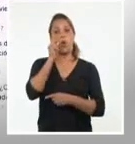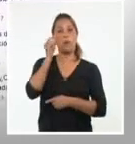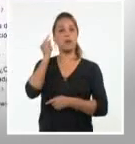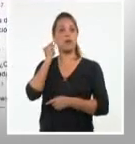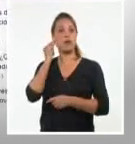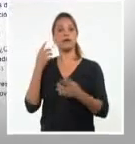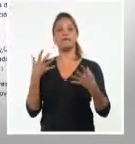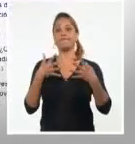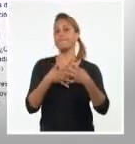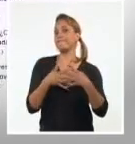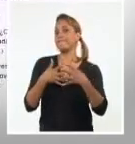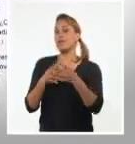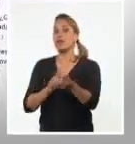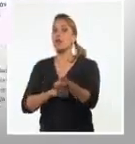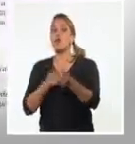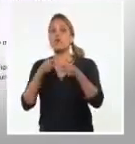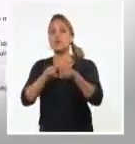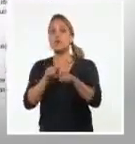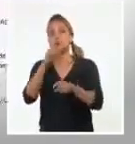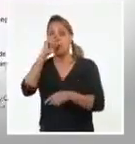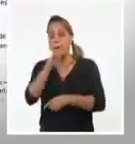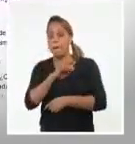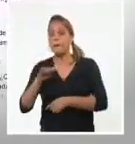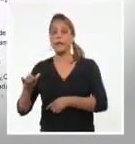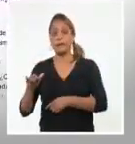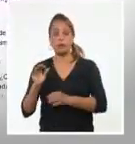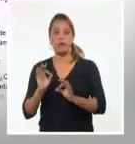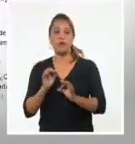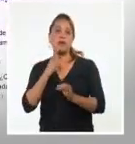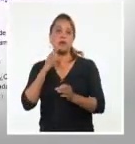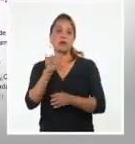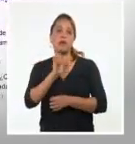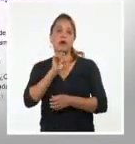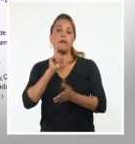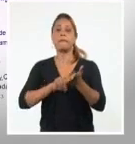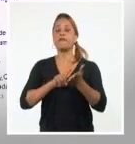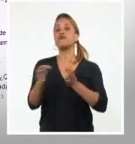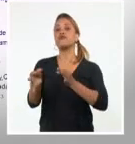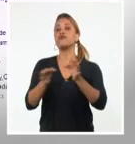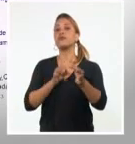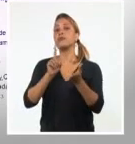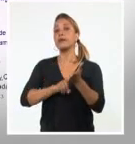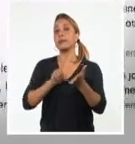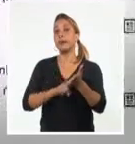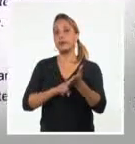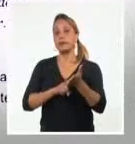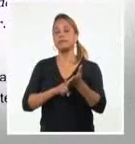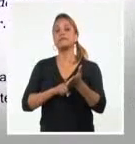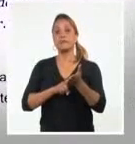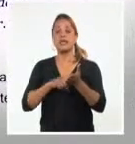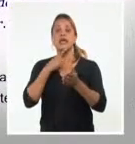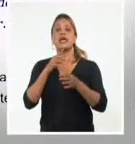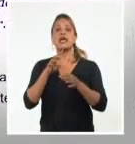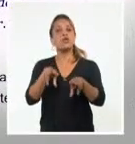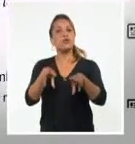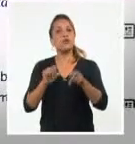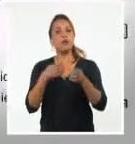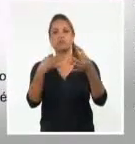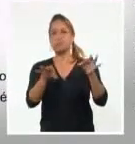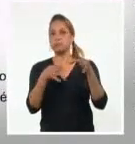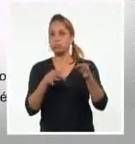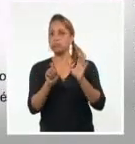relaciones de consanguinidad con un menor ha fungido como padre o madre. Puertas que se abren con este nuevo código y